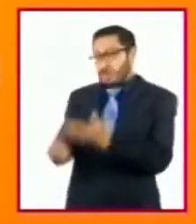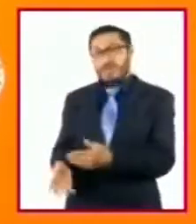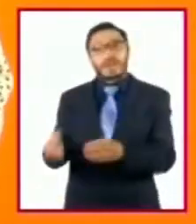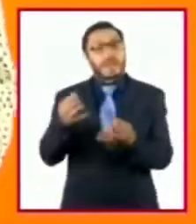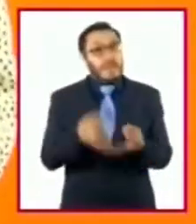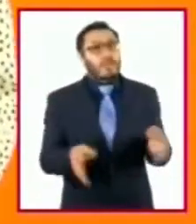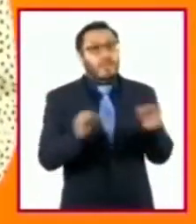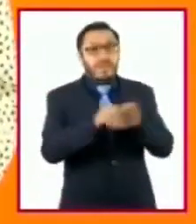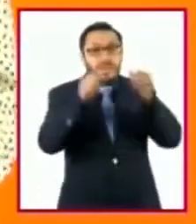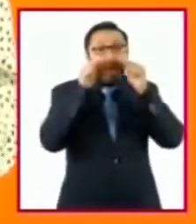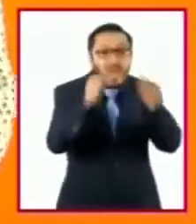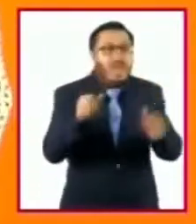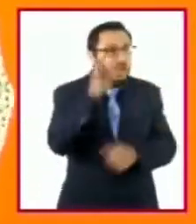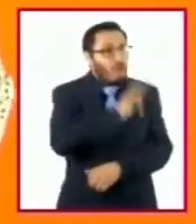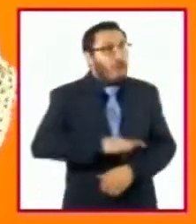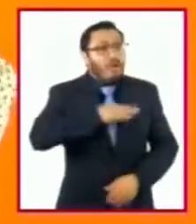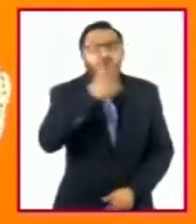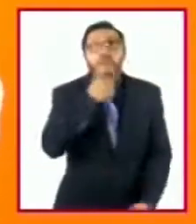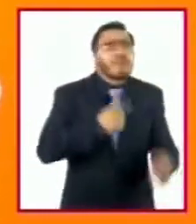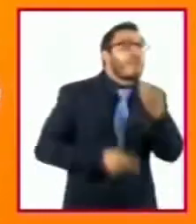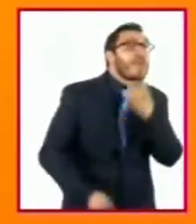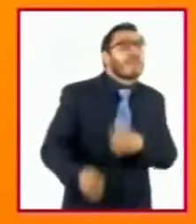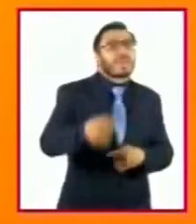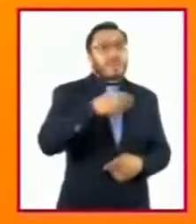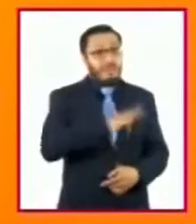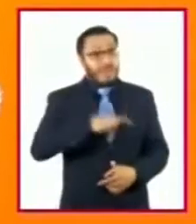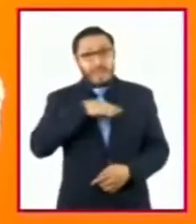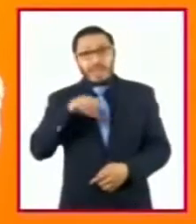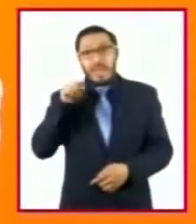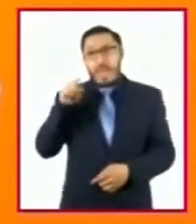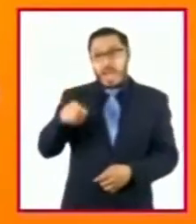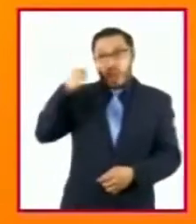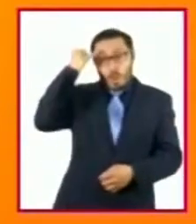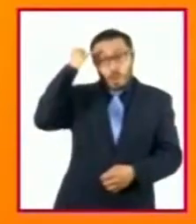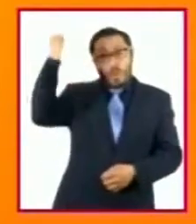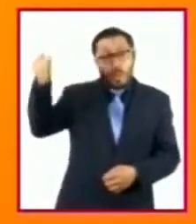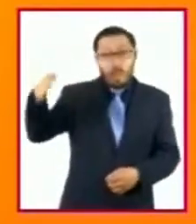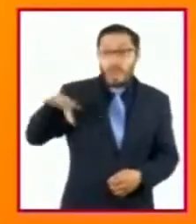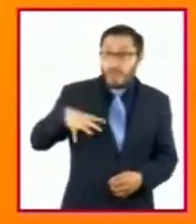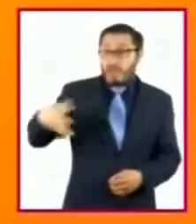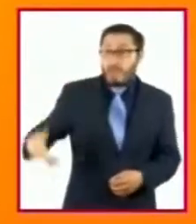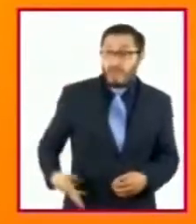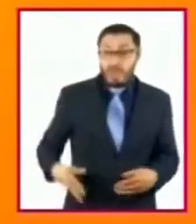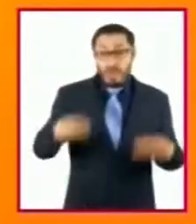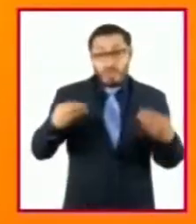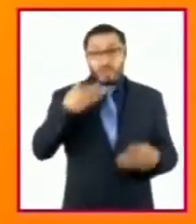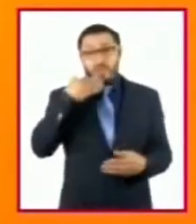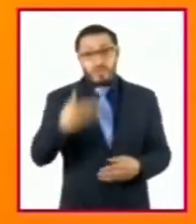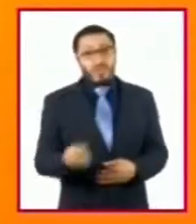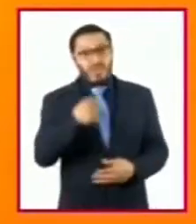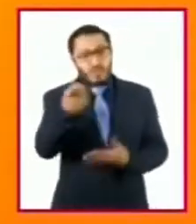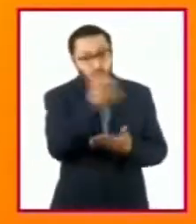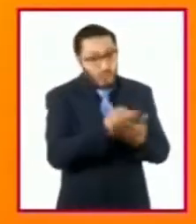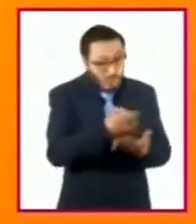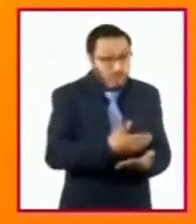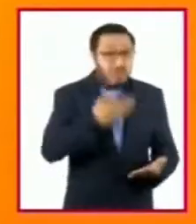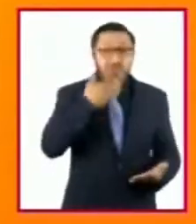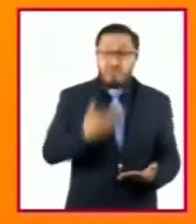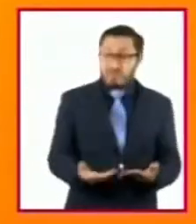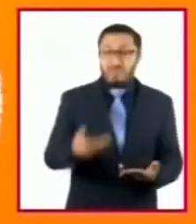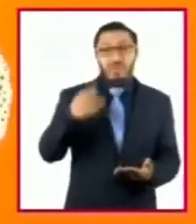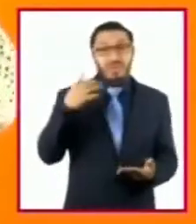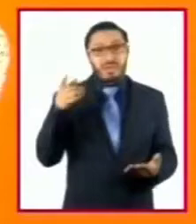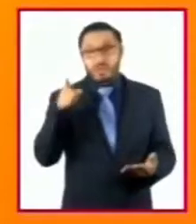me hacen sentir orgulloso, cuando me dicen eres muy creativa, eres muy buena diseñadora, el dibujo que le hiciste